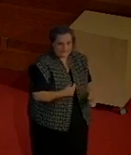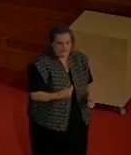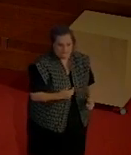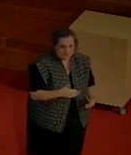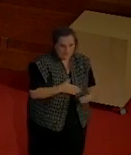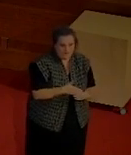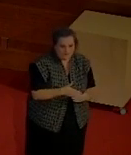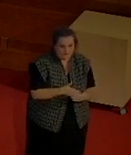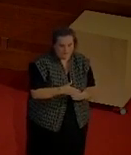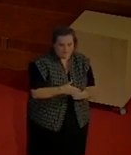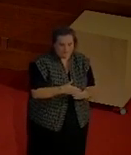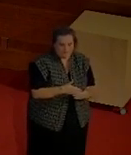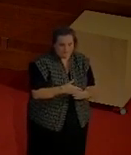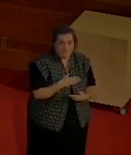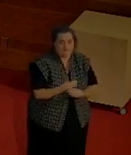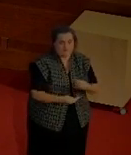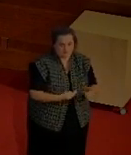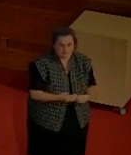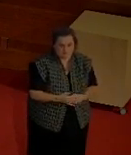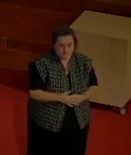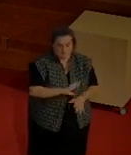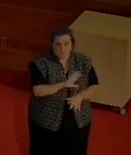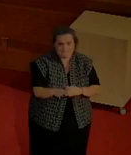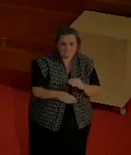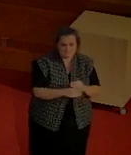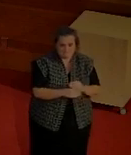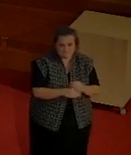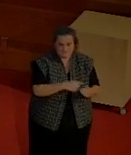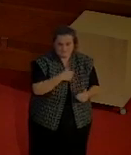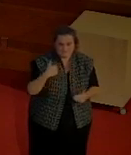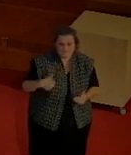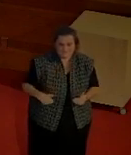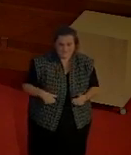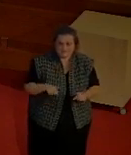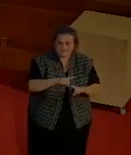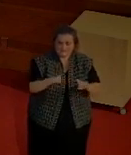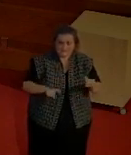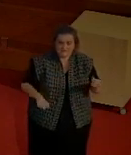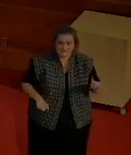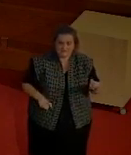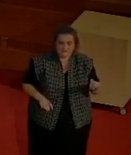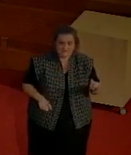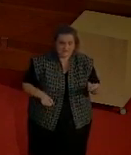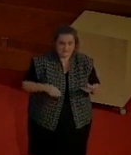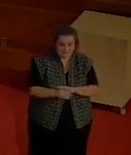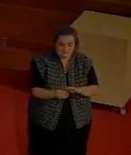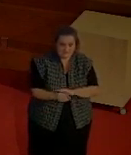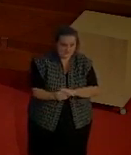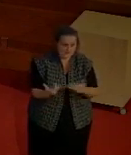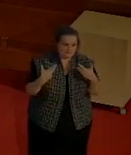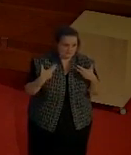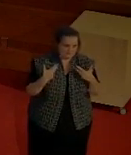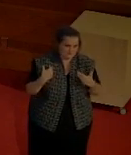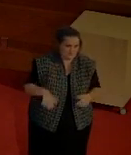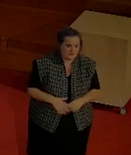Atrapado añadamos a eso que china ya está sufriendo una crisis demográfica la política de